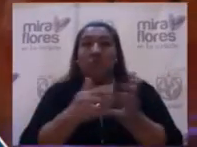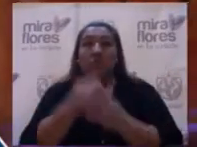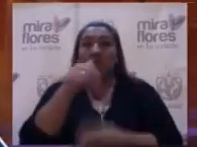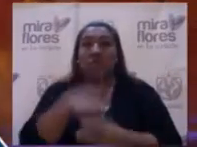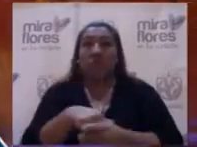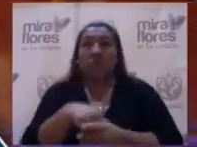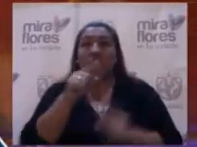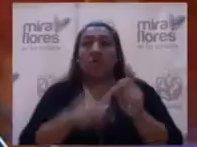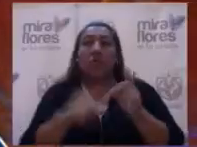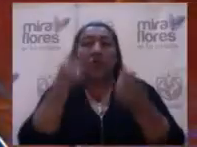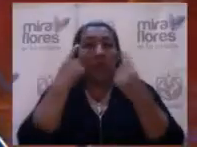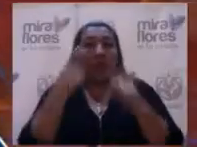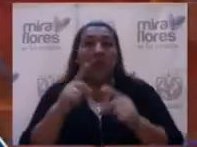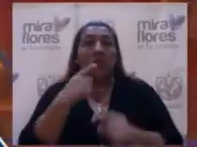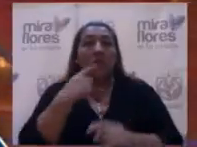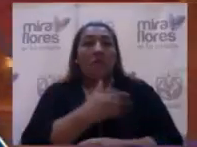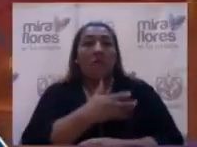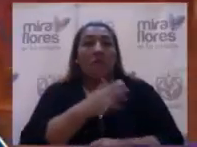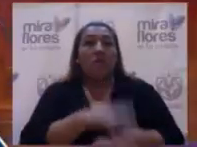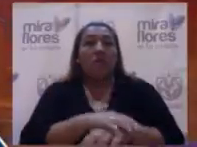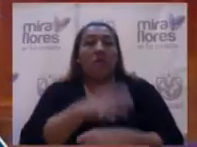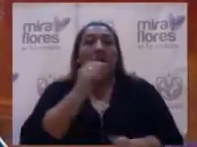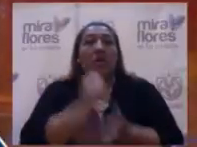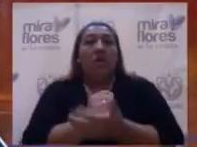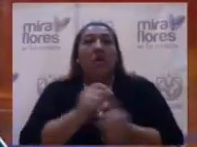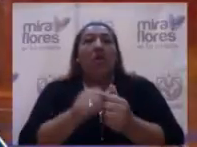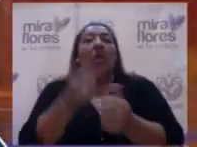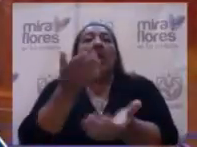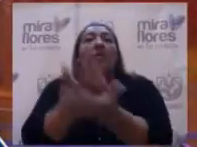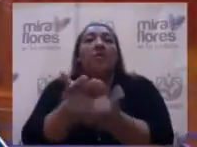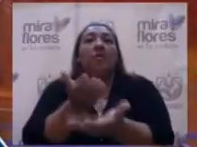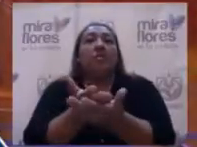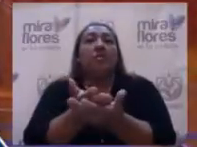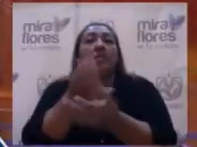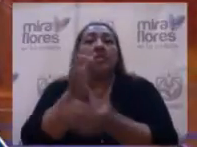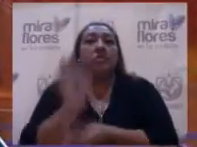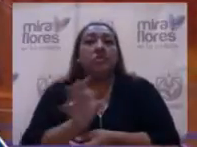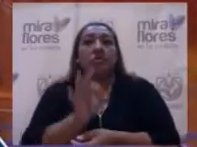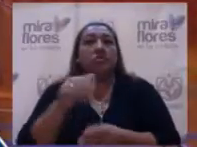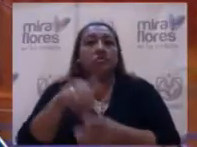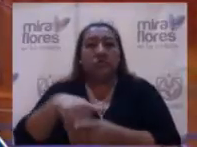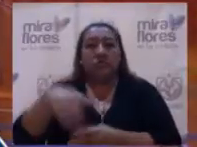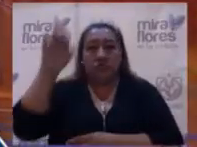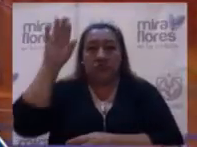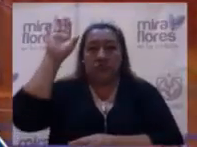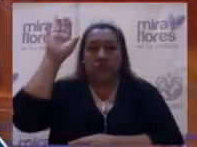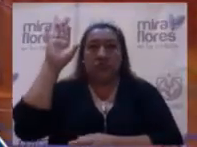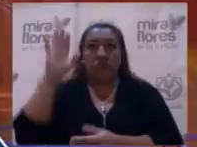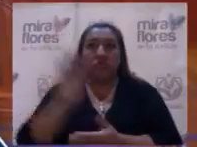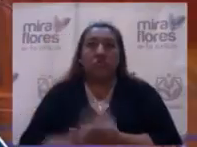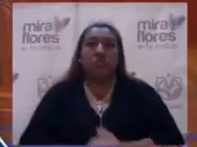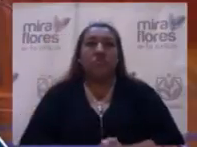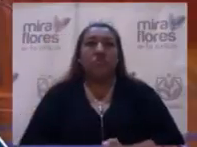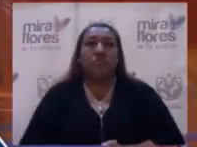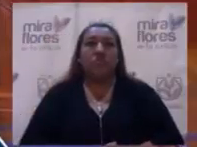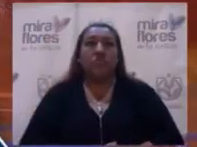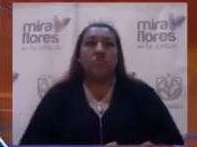votar. Aquellos miembros del Consejo que estén a favor de aprobar la propuesta formulada, síganse a expresarlo en señal de